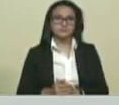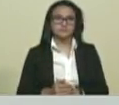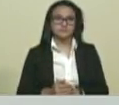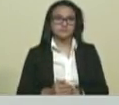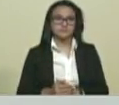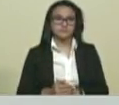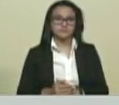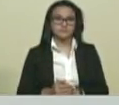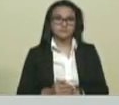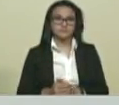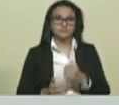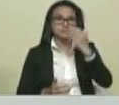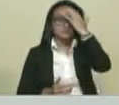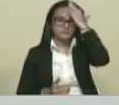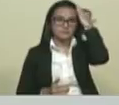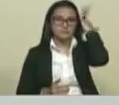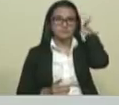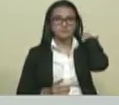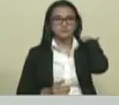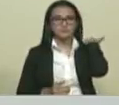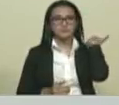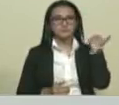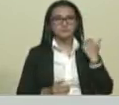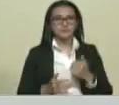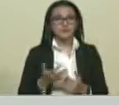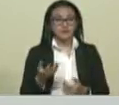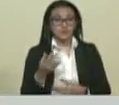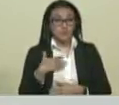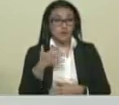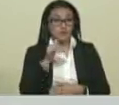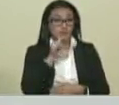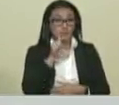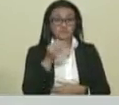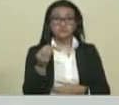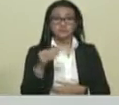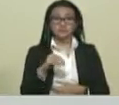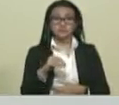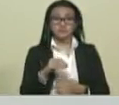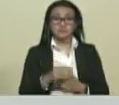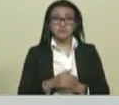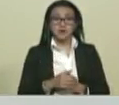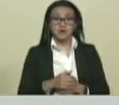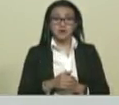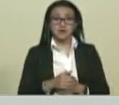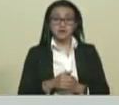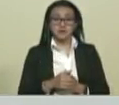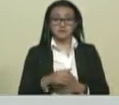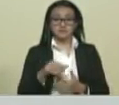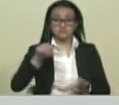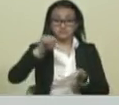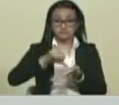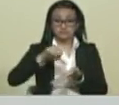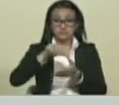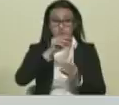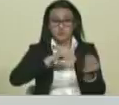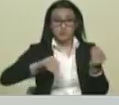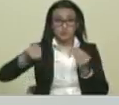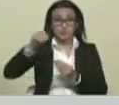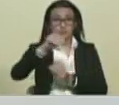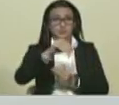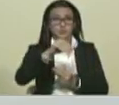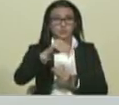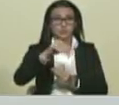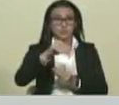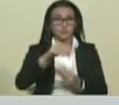ser más específica, dar información de los que nos han llegado, los centros que han sido reubicados, se